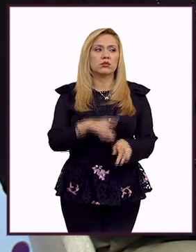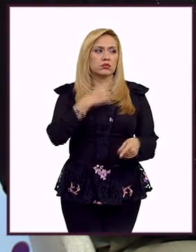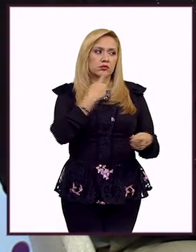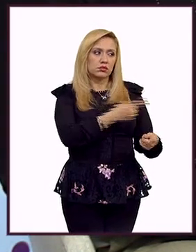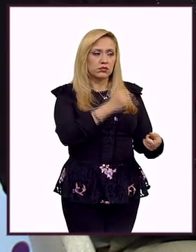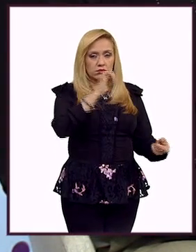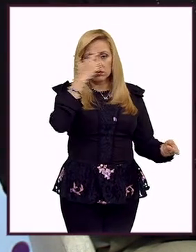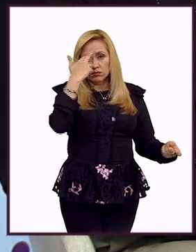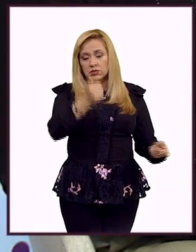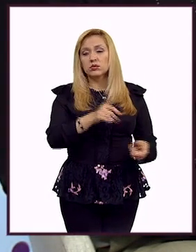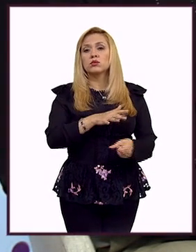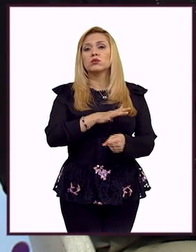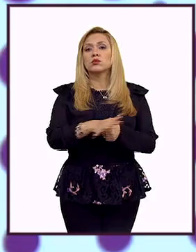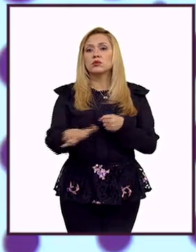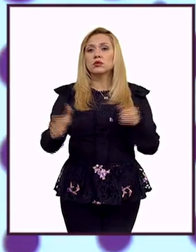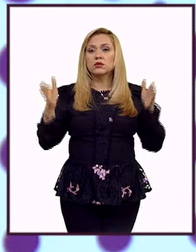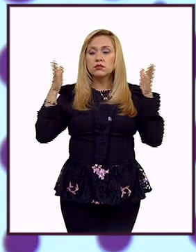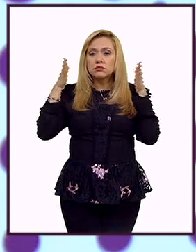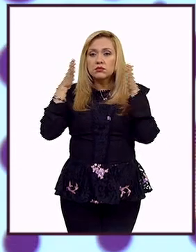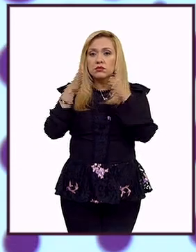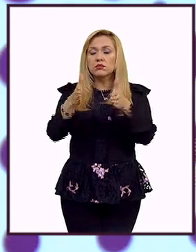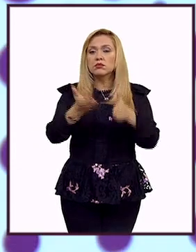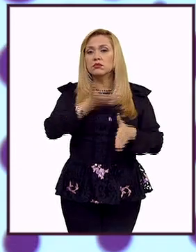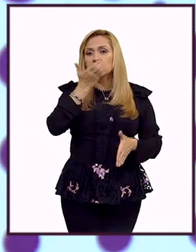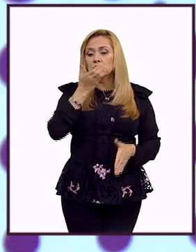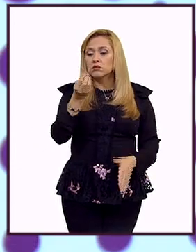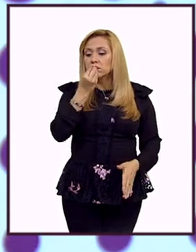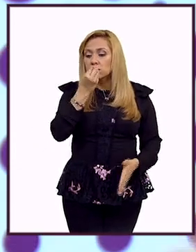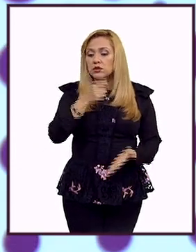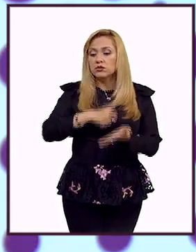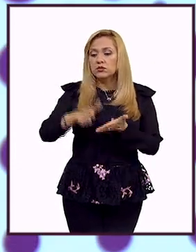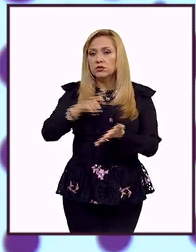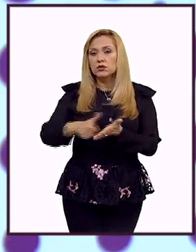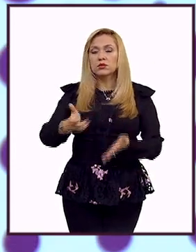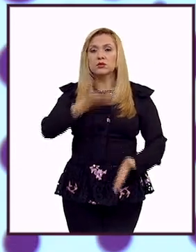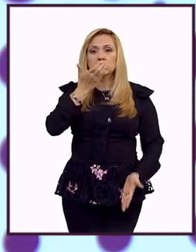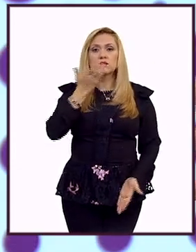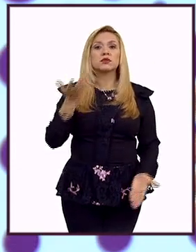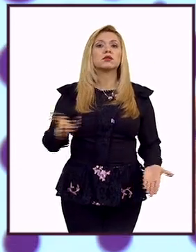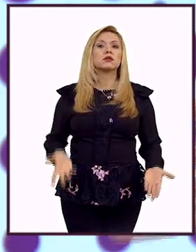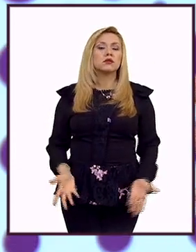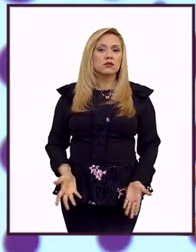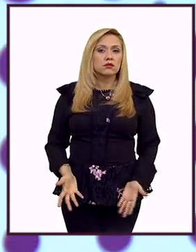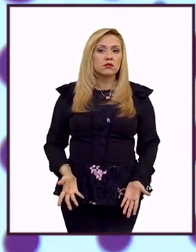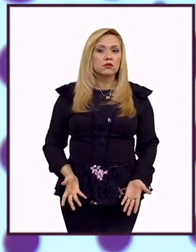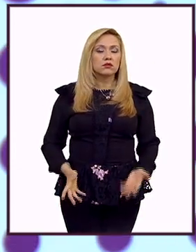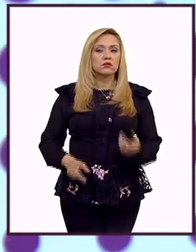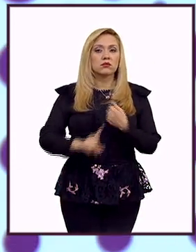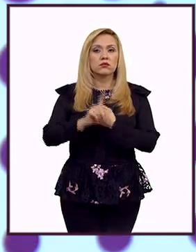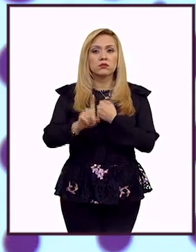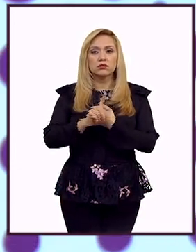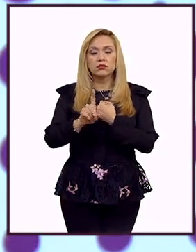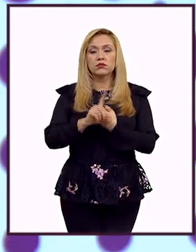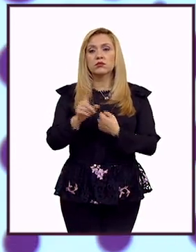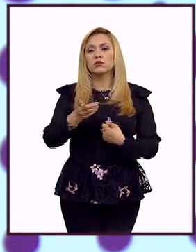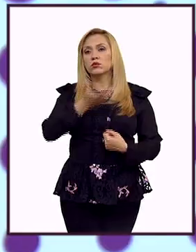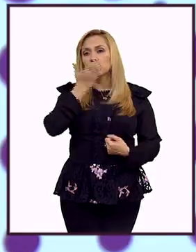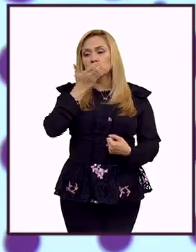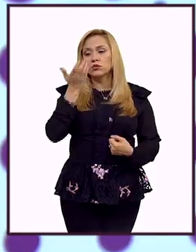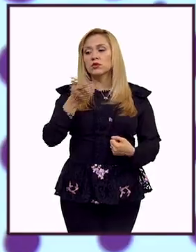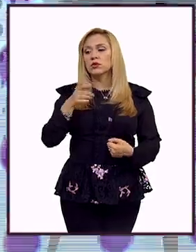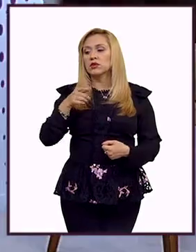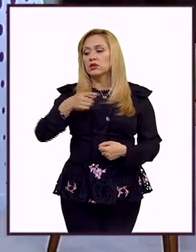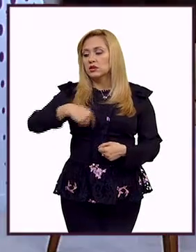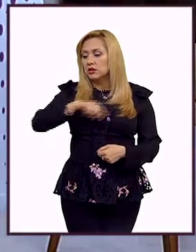rato sobre cuáles son nuestras prácticas alimentarias, digamos, no es un problema, digamos, el tema de la alimentación y el derecho a la alimentación y